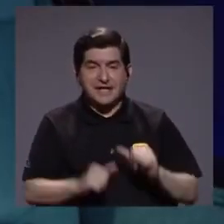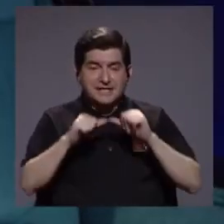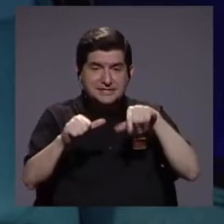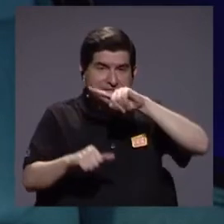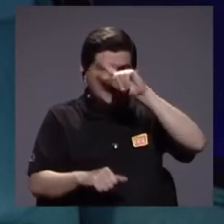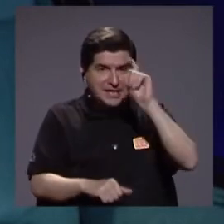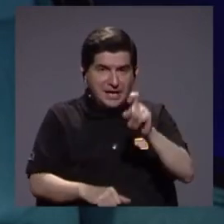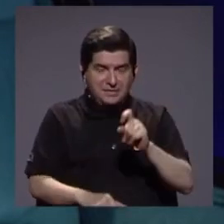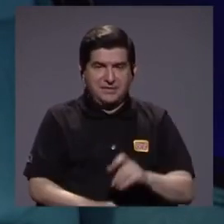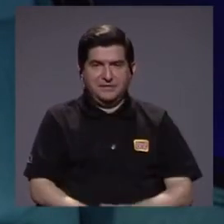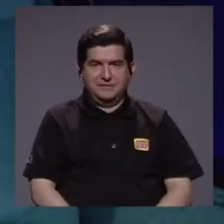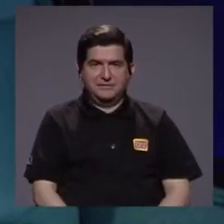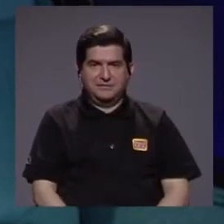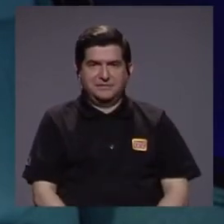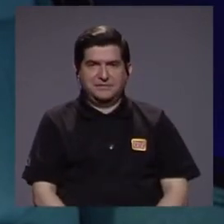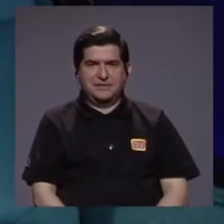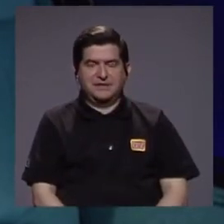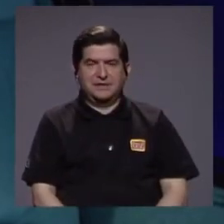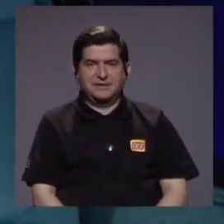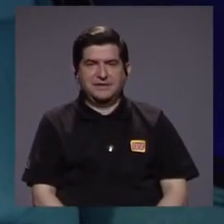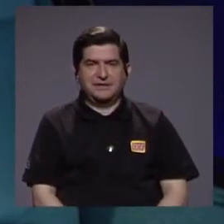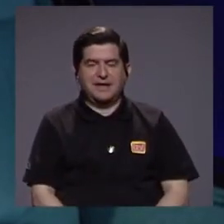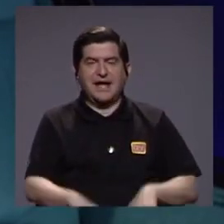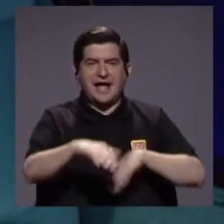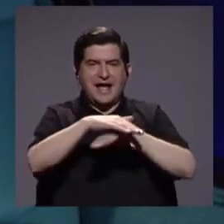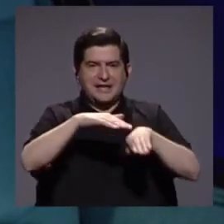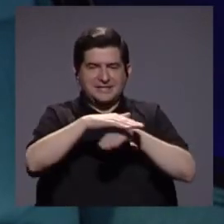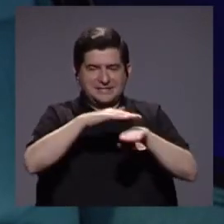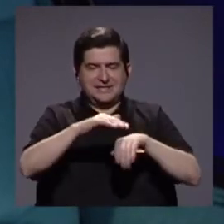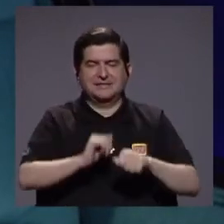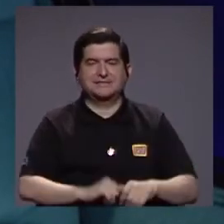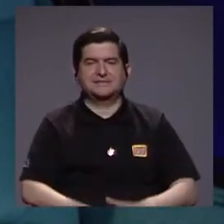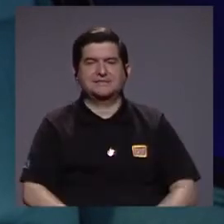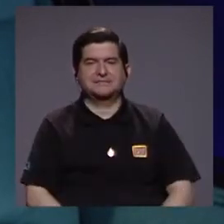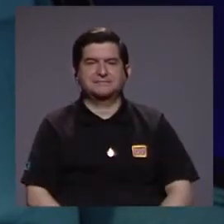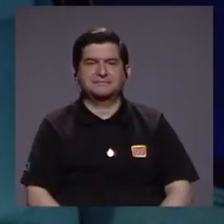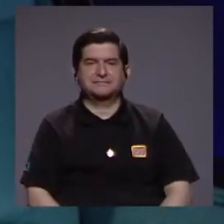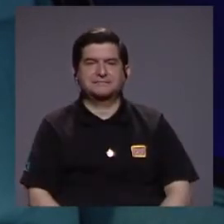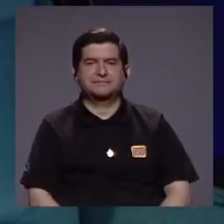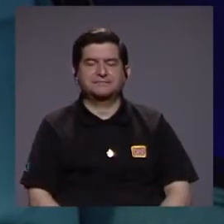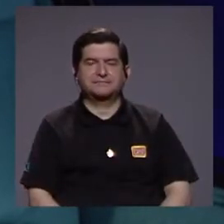la pregunta correspondiente a sedes y recintos.